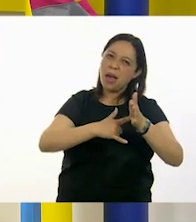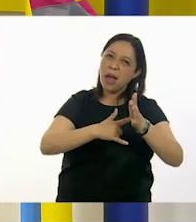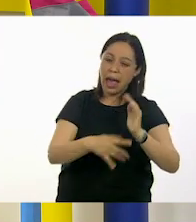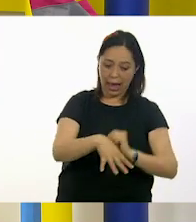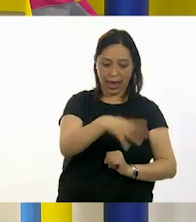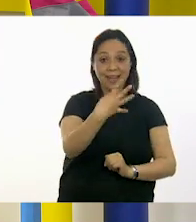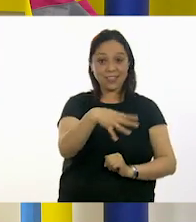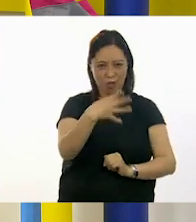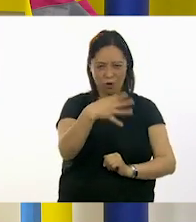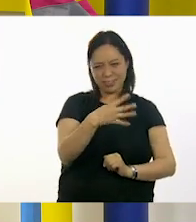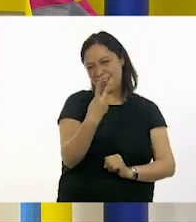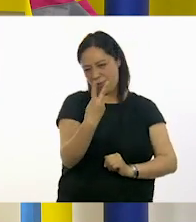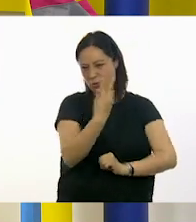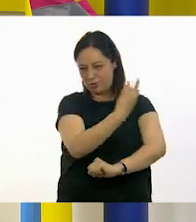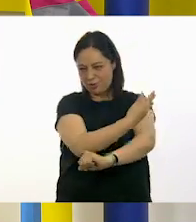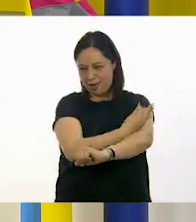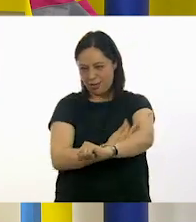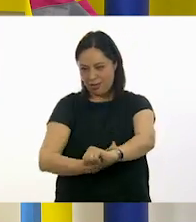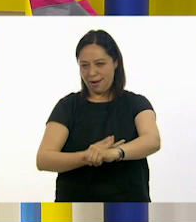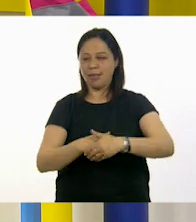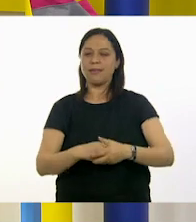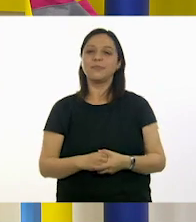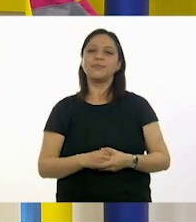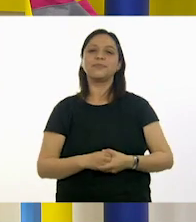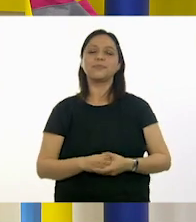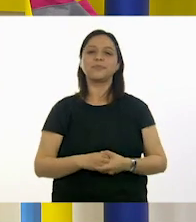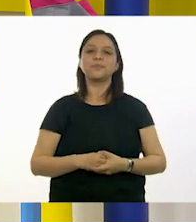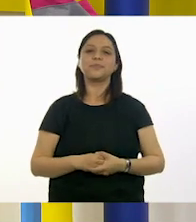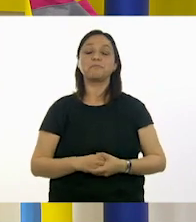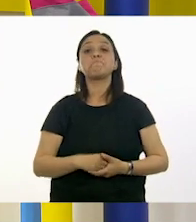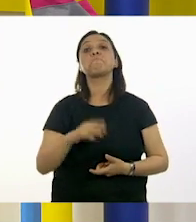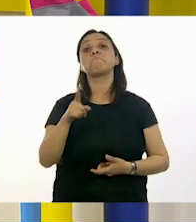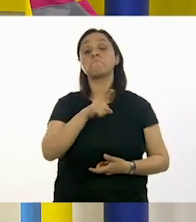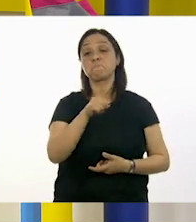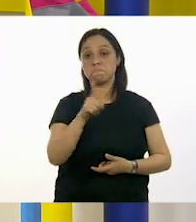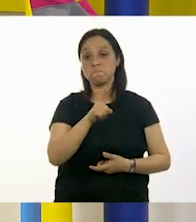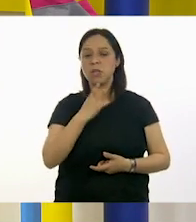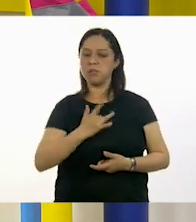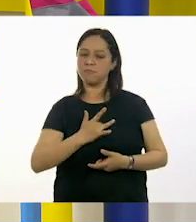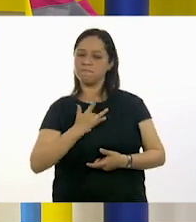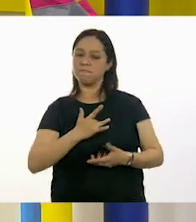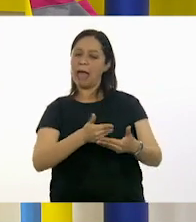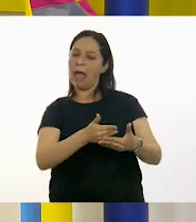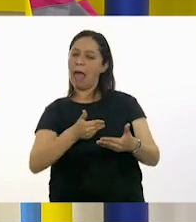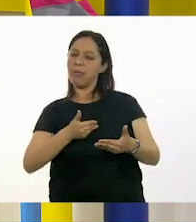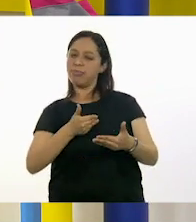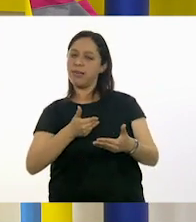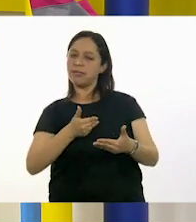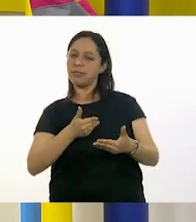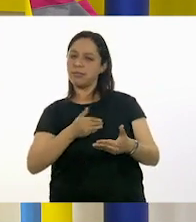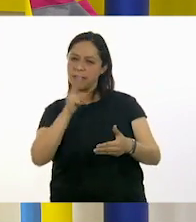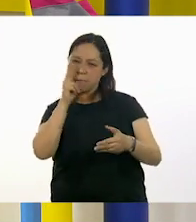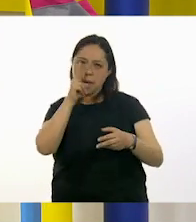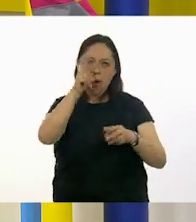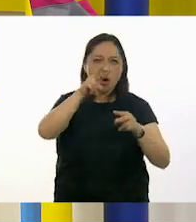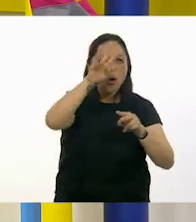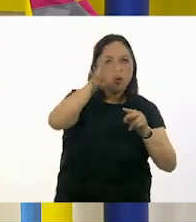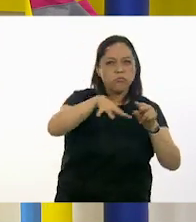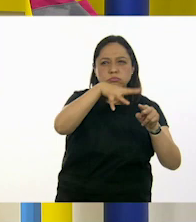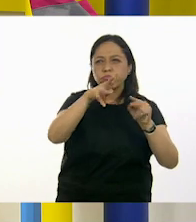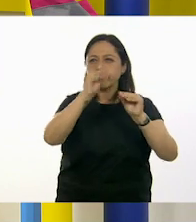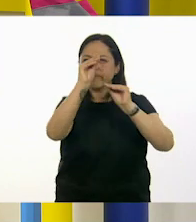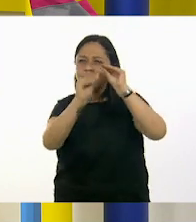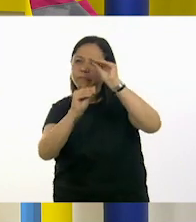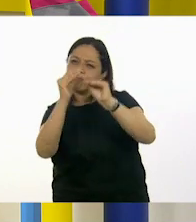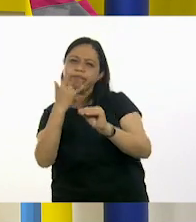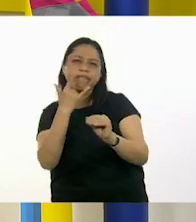las 14 horas. Entonces podemos predecir el futuro si observamos este tipo de